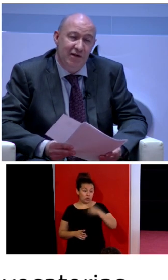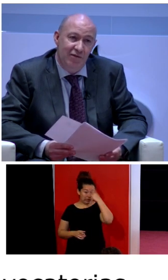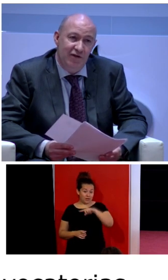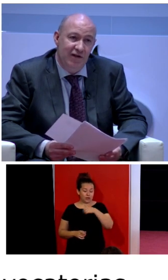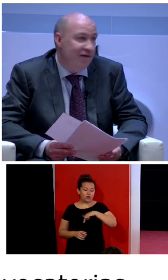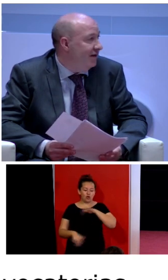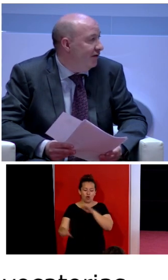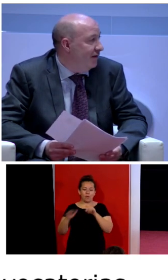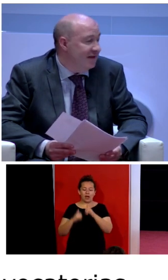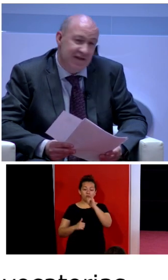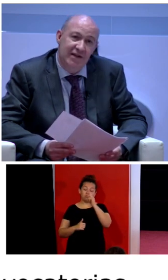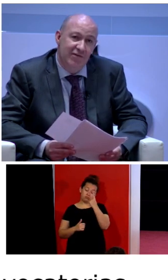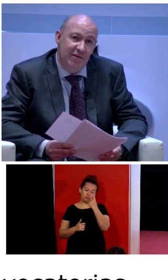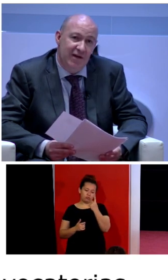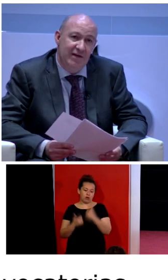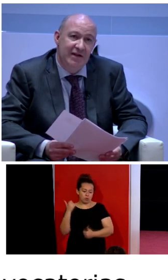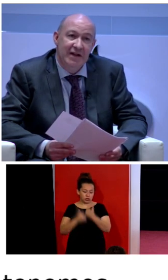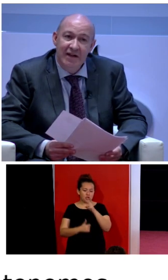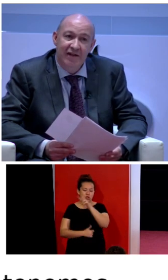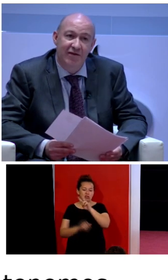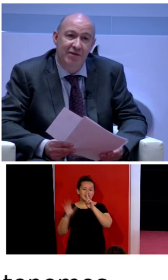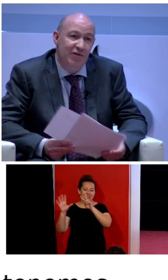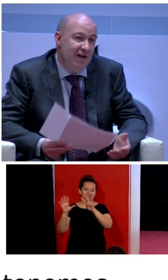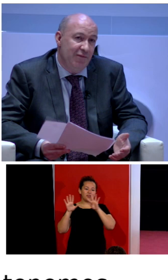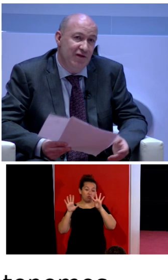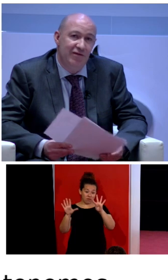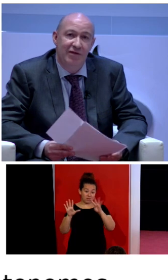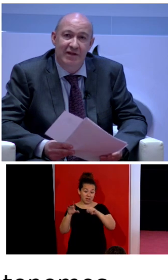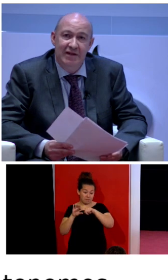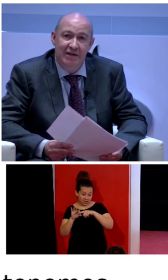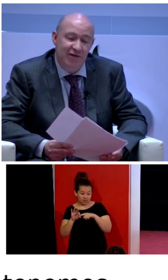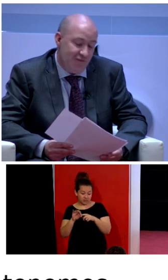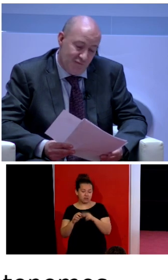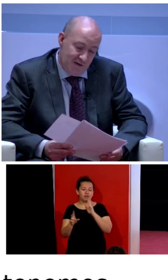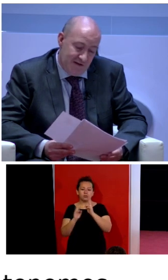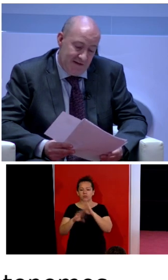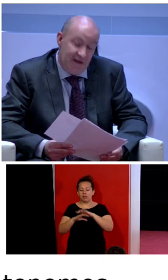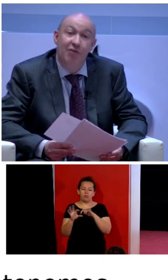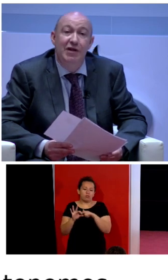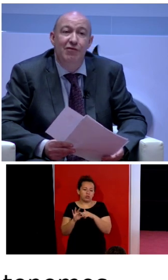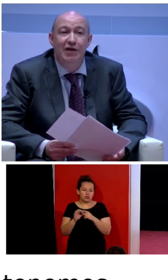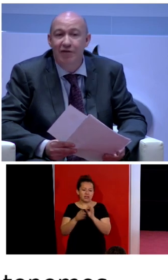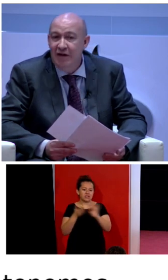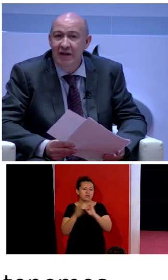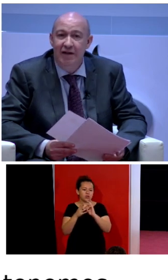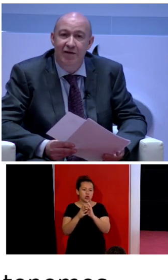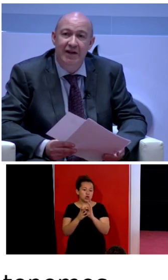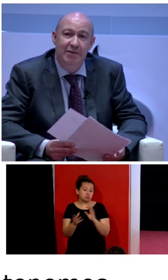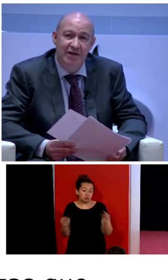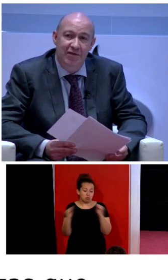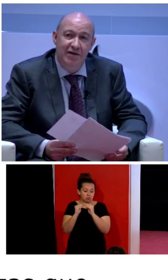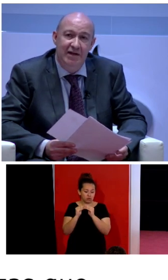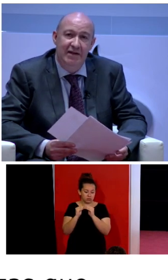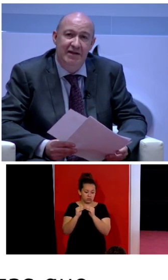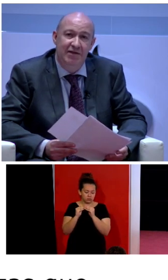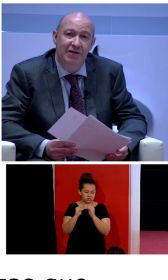una oposición de 279 plazas, que se corresponden al puesto de ayudante de servicios comunes del convenio único de lo que es la